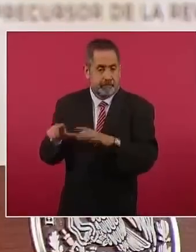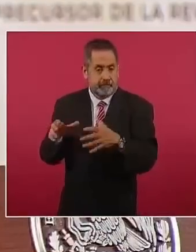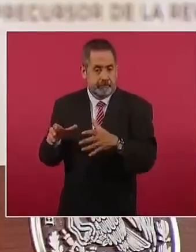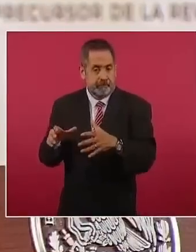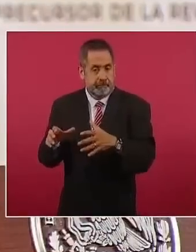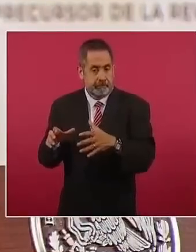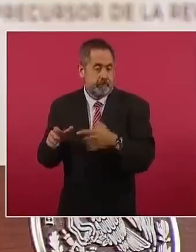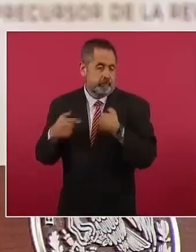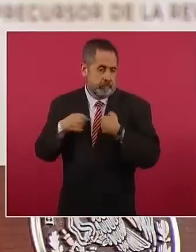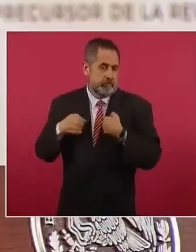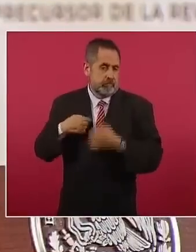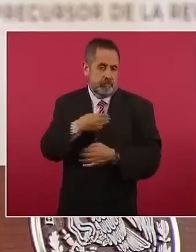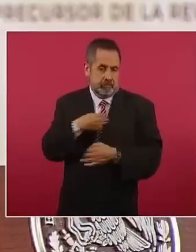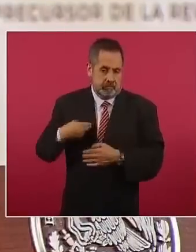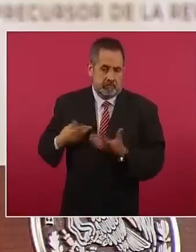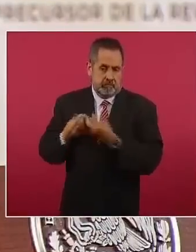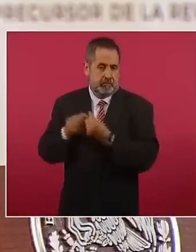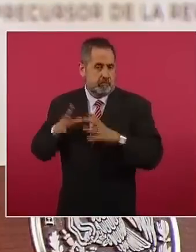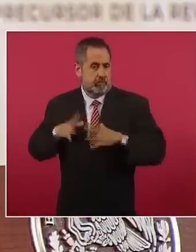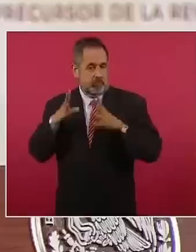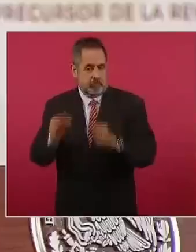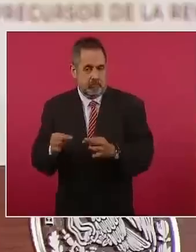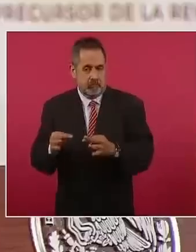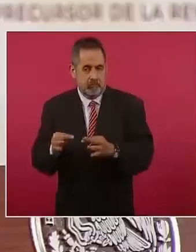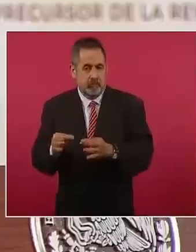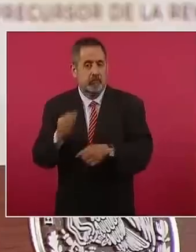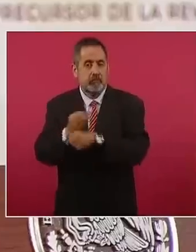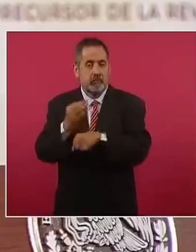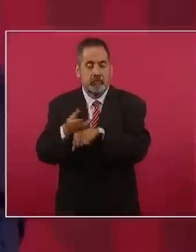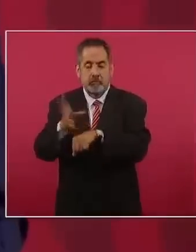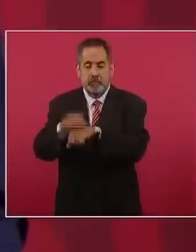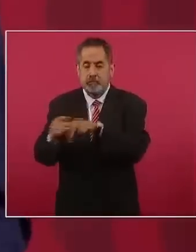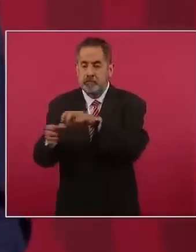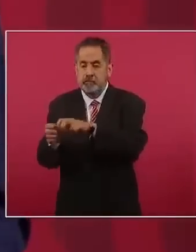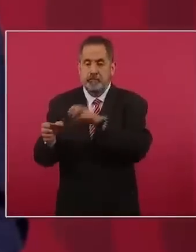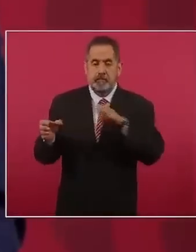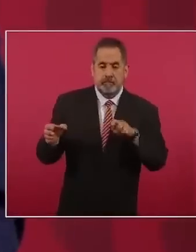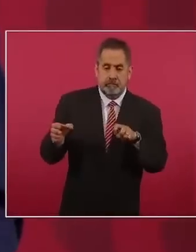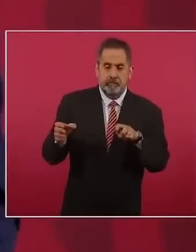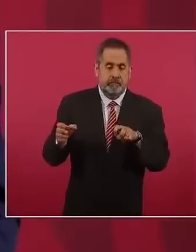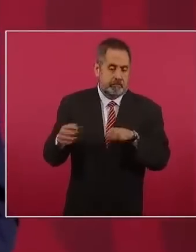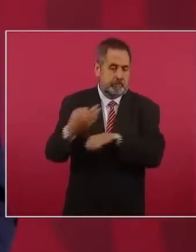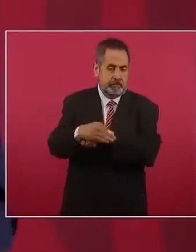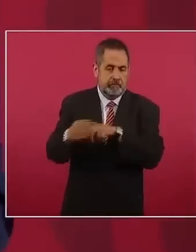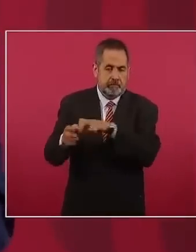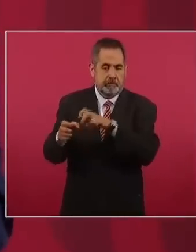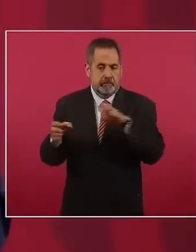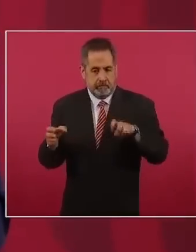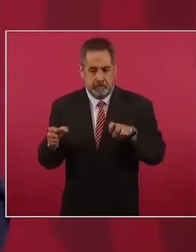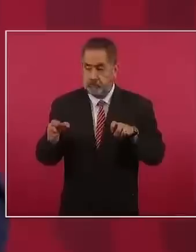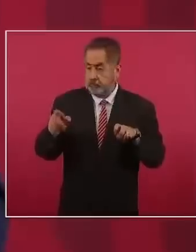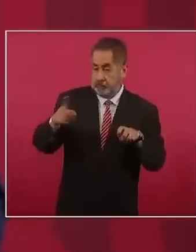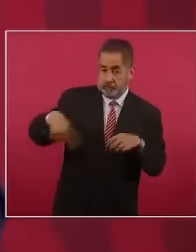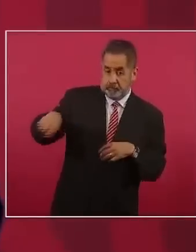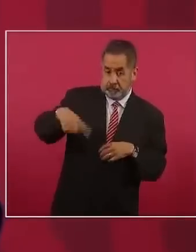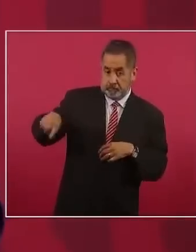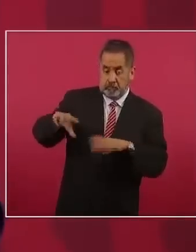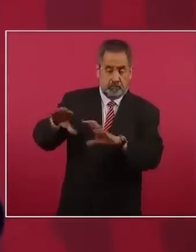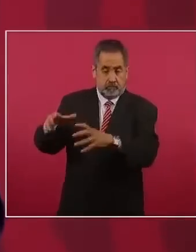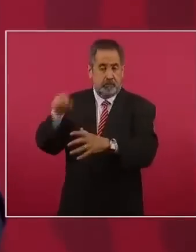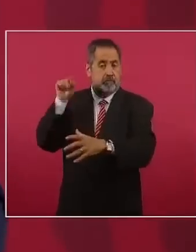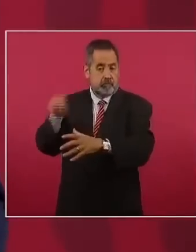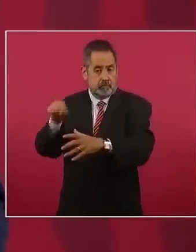del que soy fundador, aunque ahora tengo licencia, todos